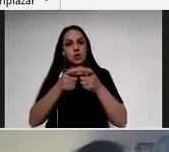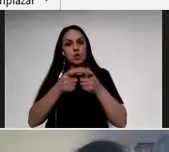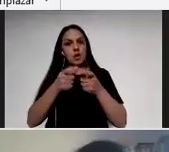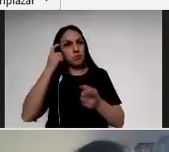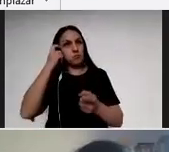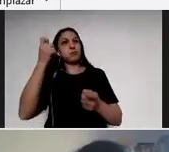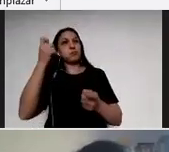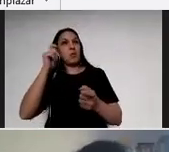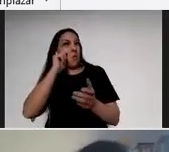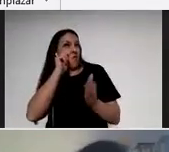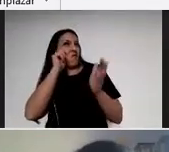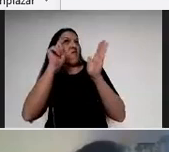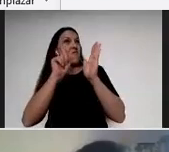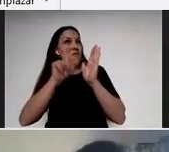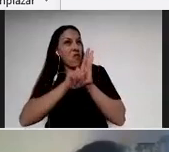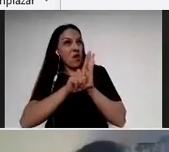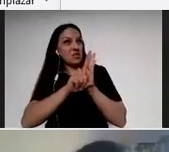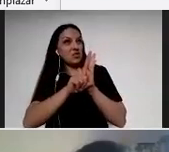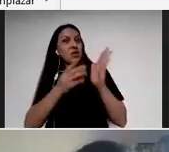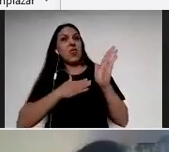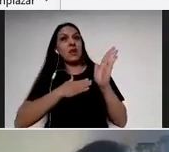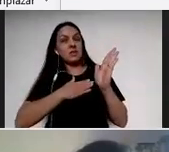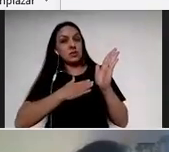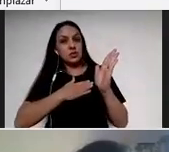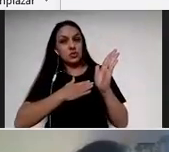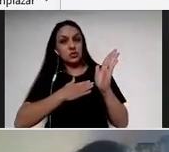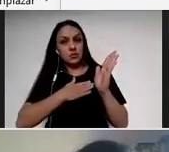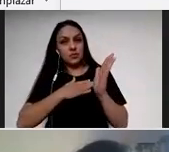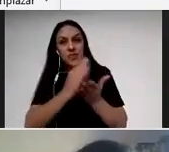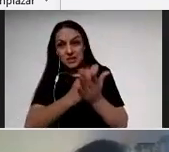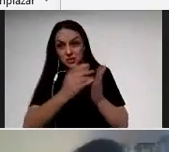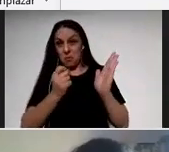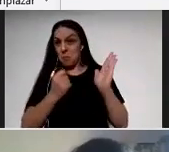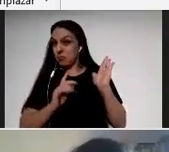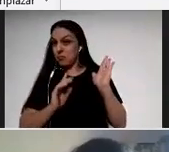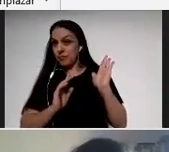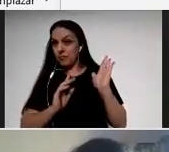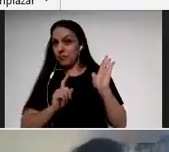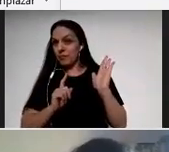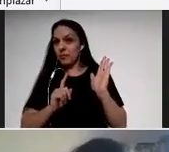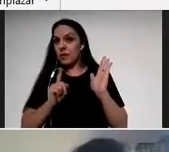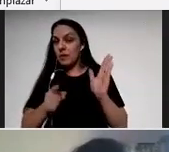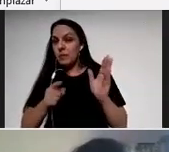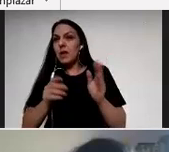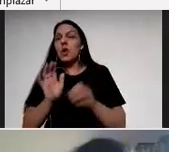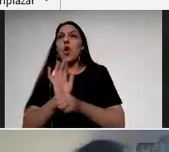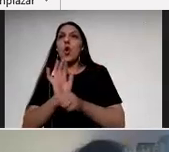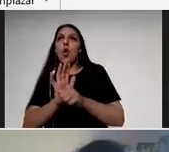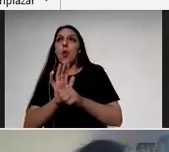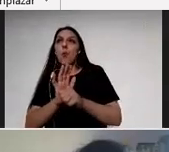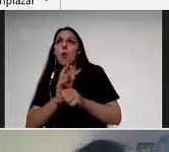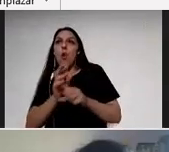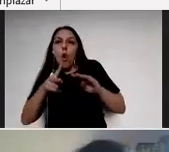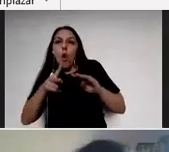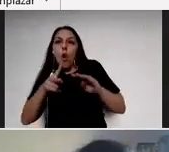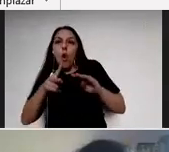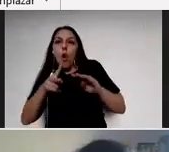derechos individuales. Y las naciones deciden poner un límite al alcance discrecional del Estado frente a las